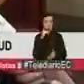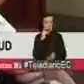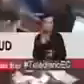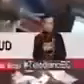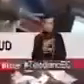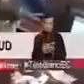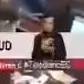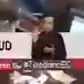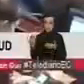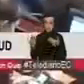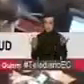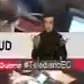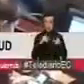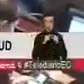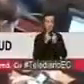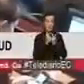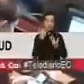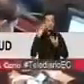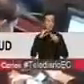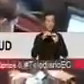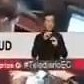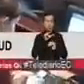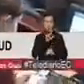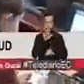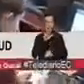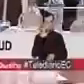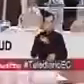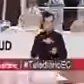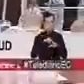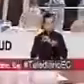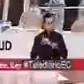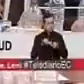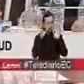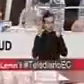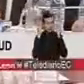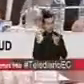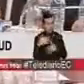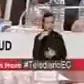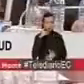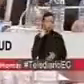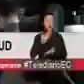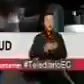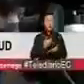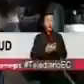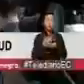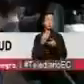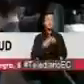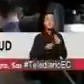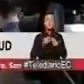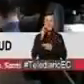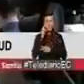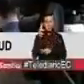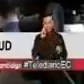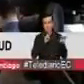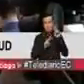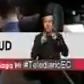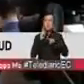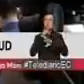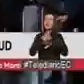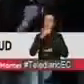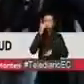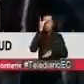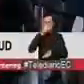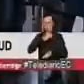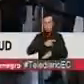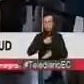cargo y descargo. En Alianza País esperan que el proceso se desarrolle con normalidad y una vez que se presenten los documentos y pruebas, analizarlos para tomar una